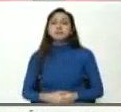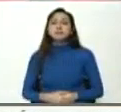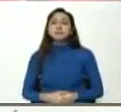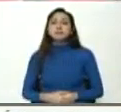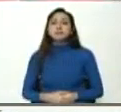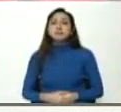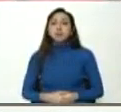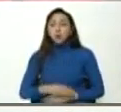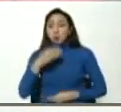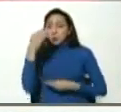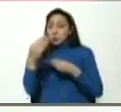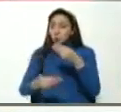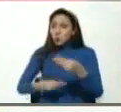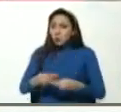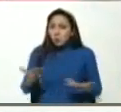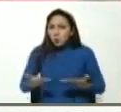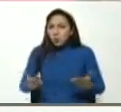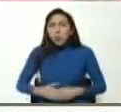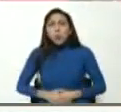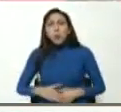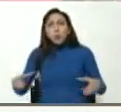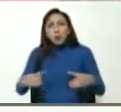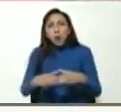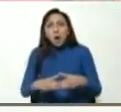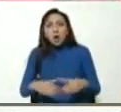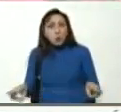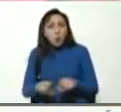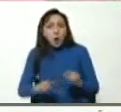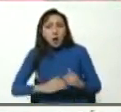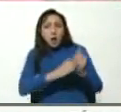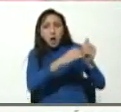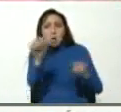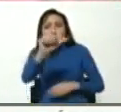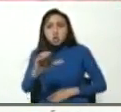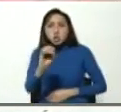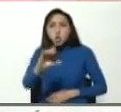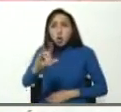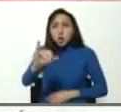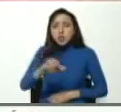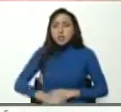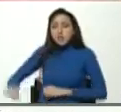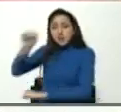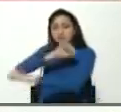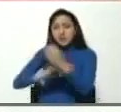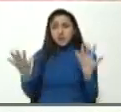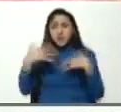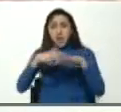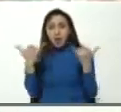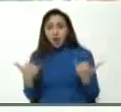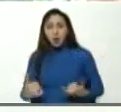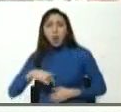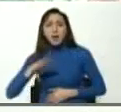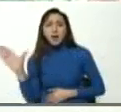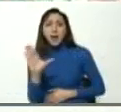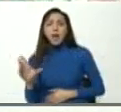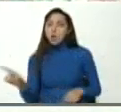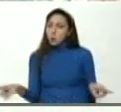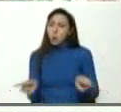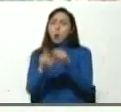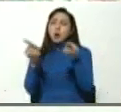lo que sería más o menos el jefe de la zodiac ahora de la zona de defensa integral de caracas